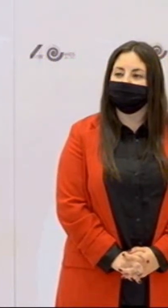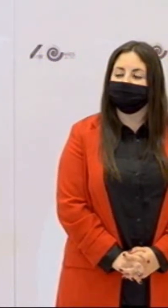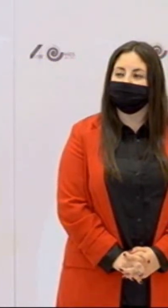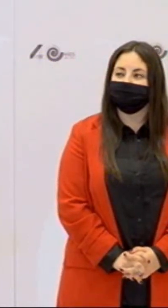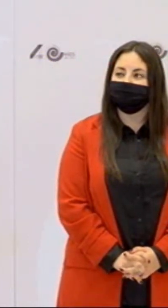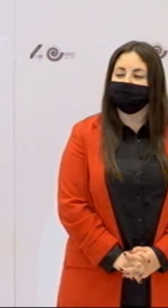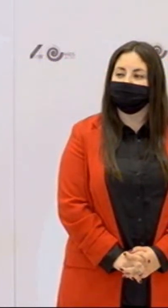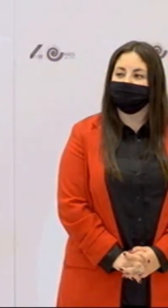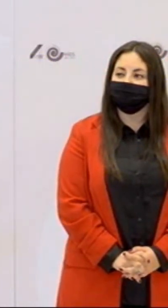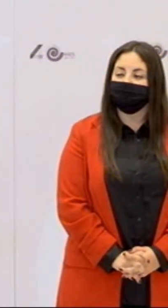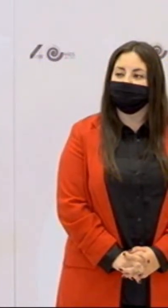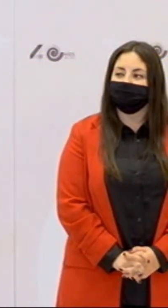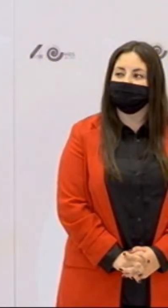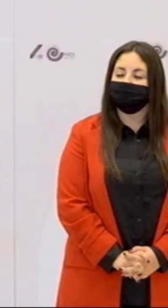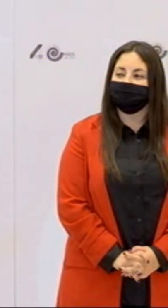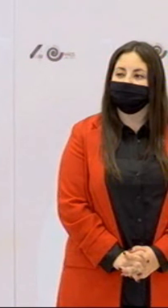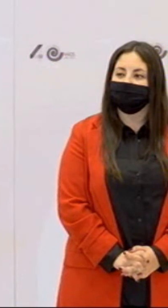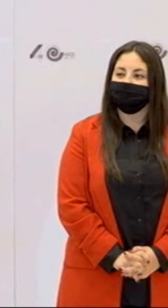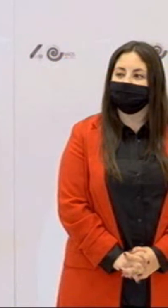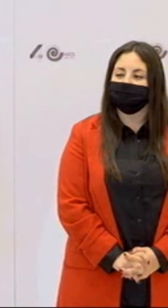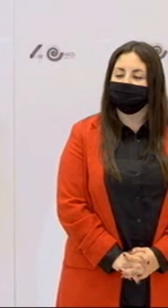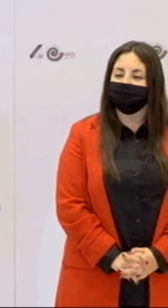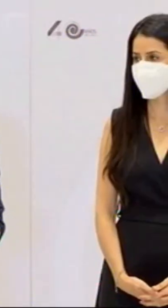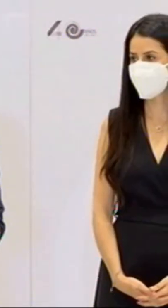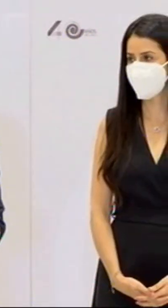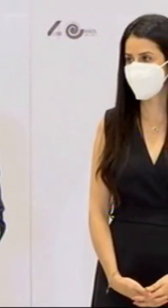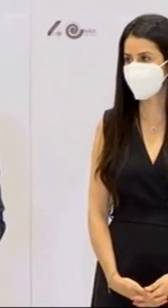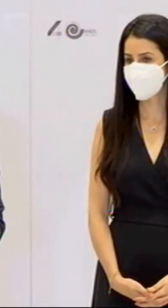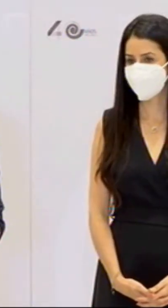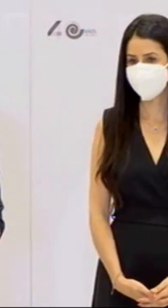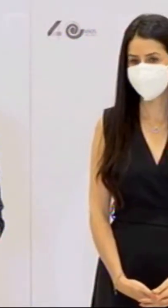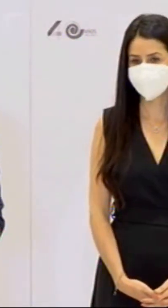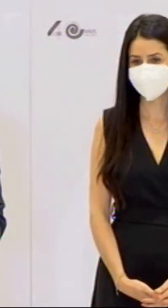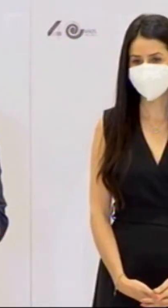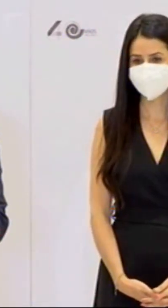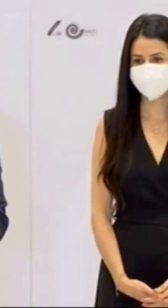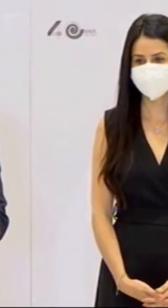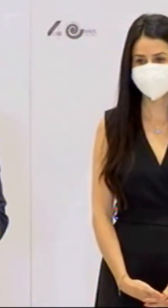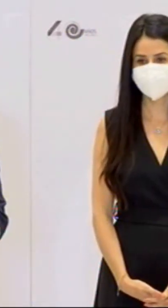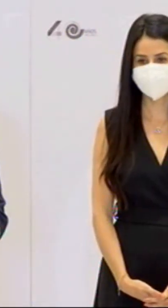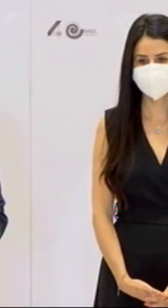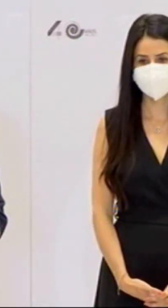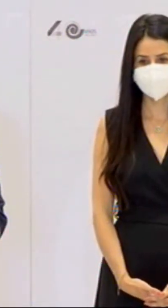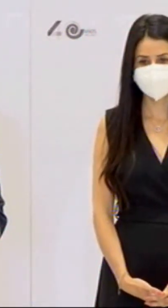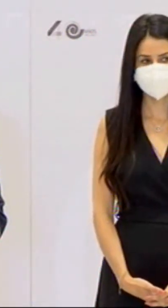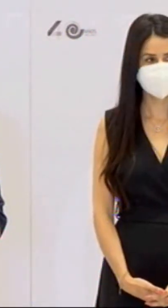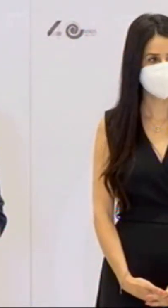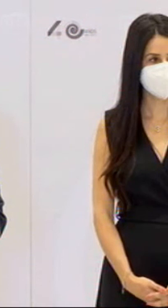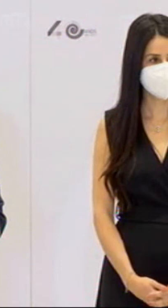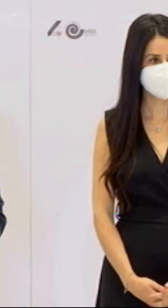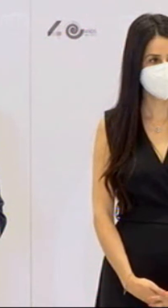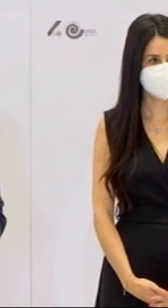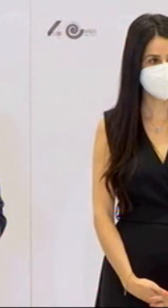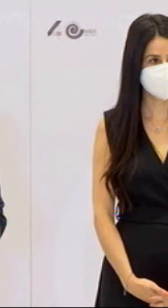Si son constructivas, las apoyaremos y las aceptaremos. Muchas gracias. Desde la Agrupación Socialista Gomera, acerca del discurso del presidente